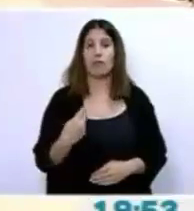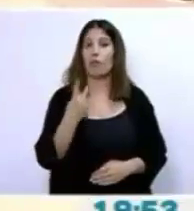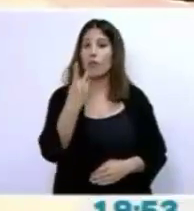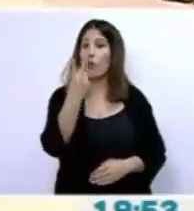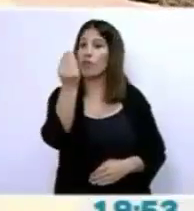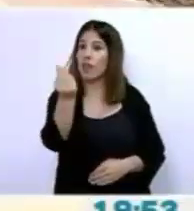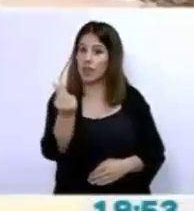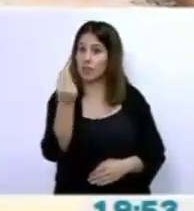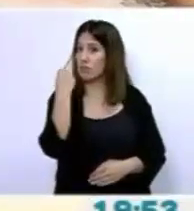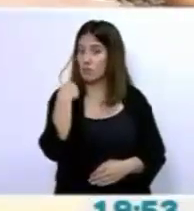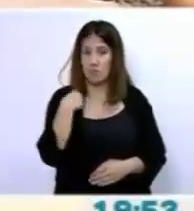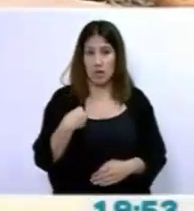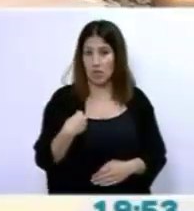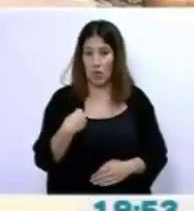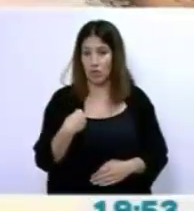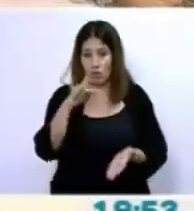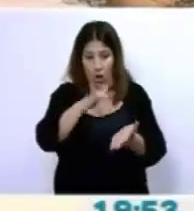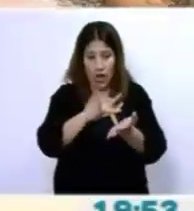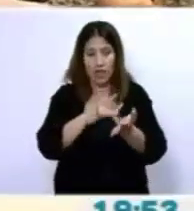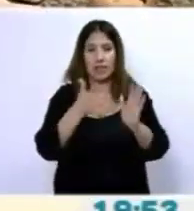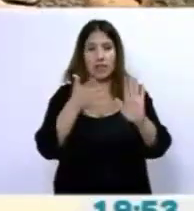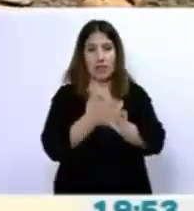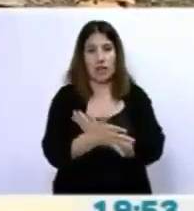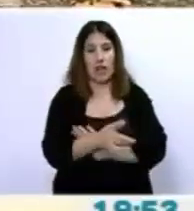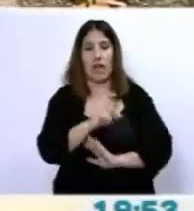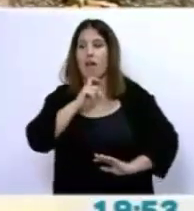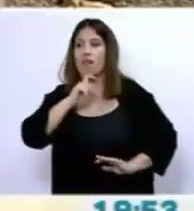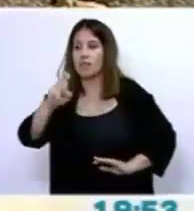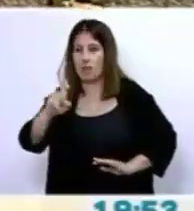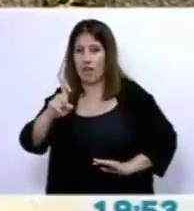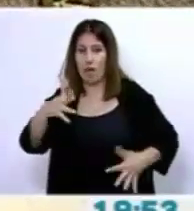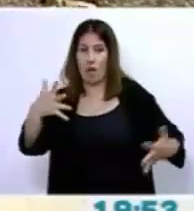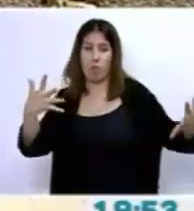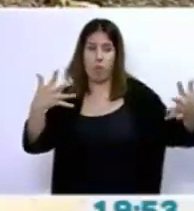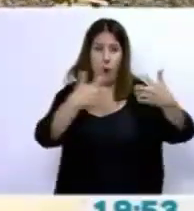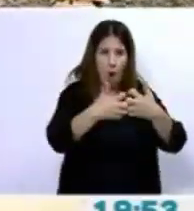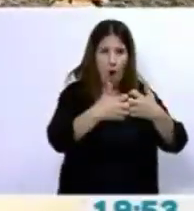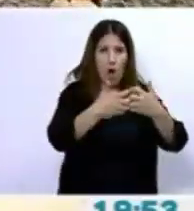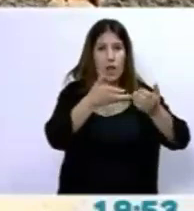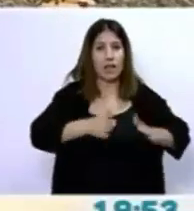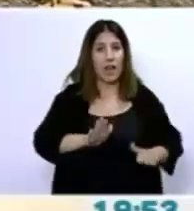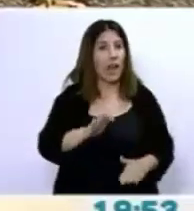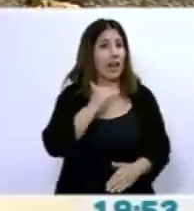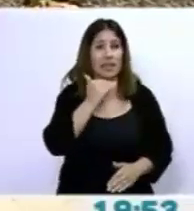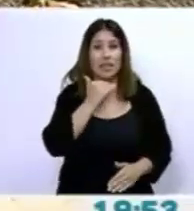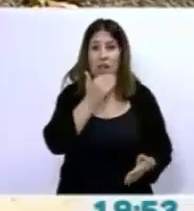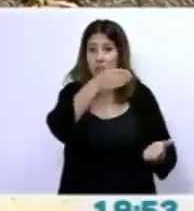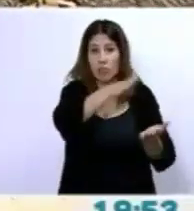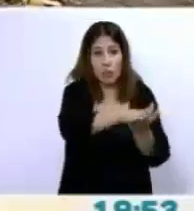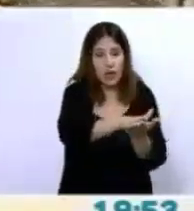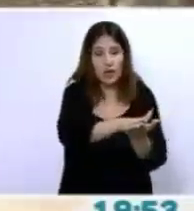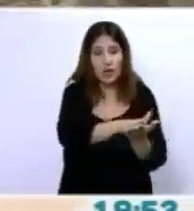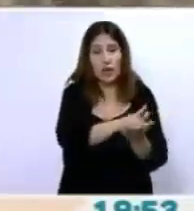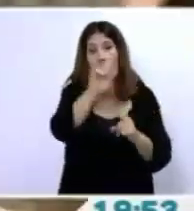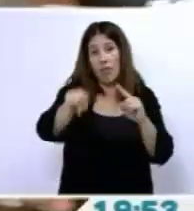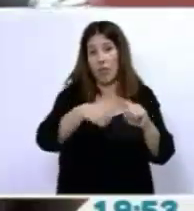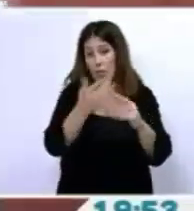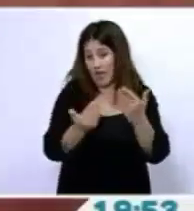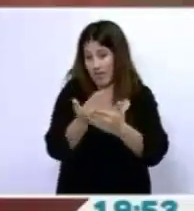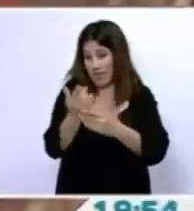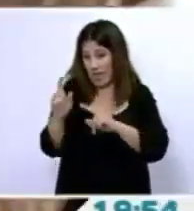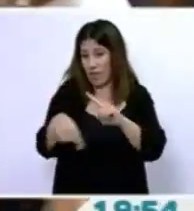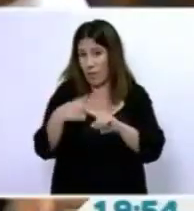demoledoras. Por un lado, el grave accidente de tráfico que sufría su hija y que la mantuvo al borde de la muerte. Y por otro lado, a los pocos días, el incendio